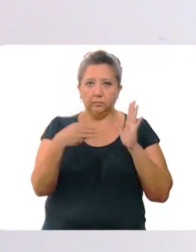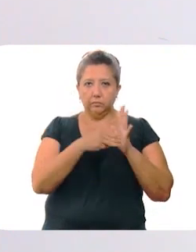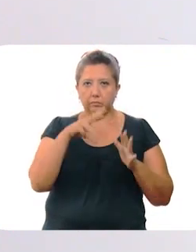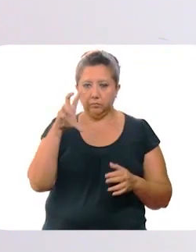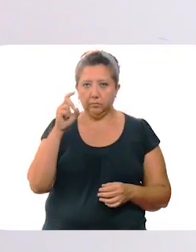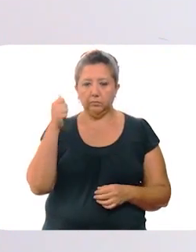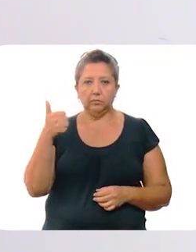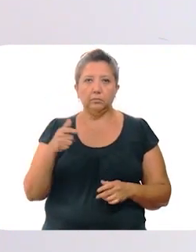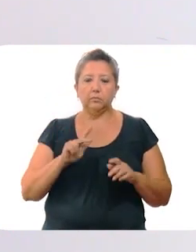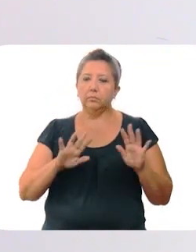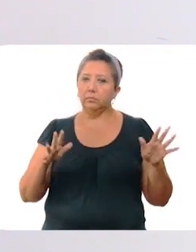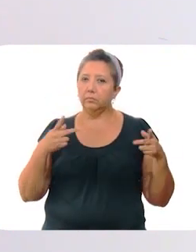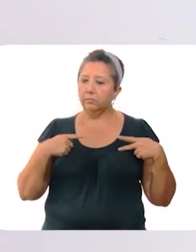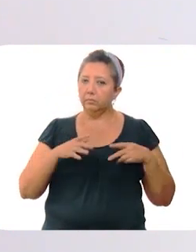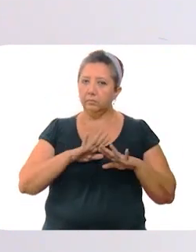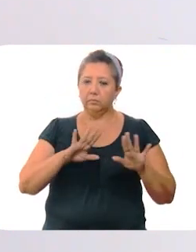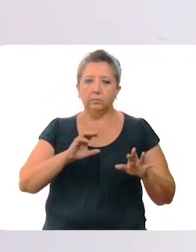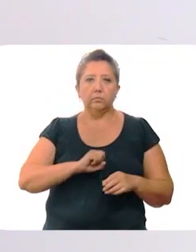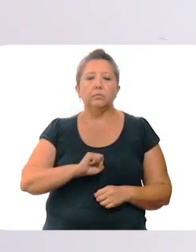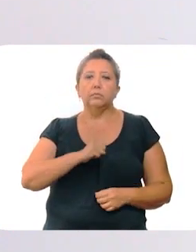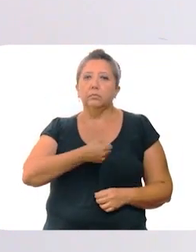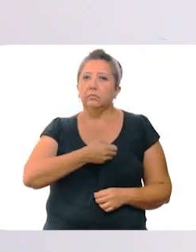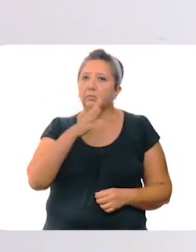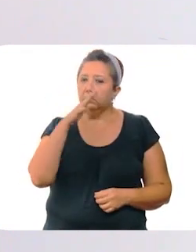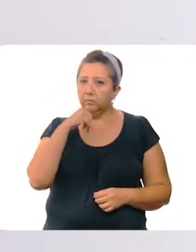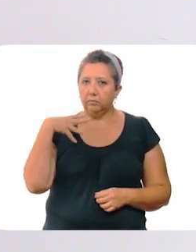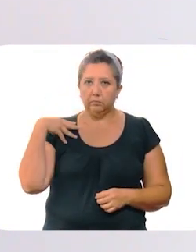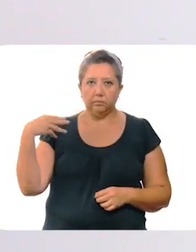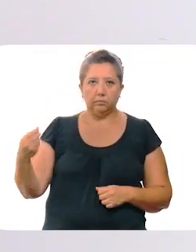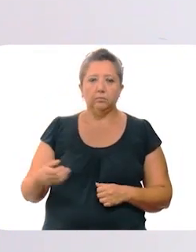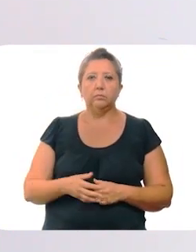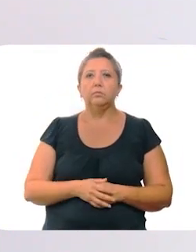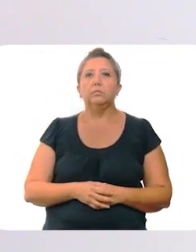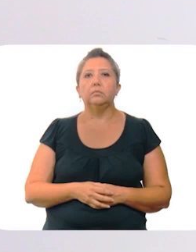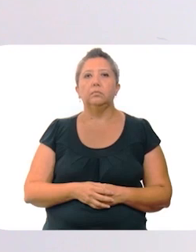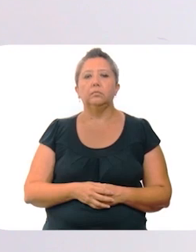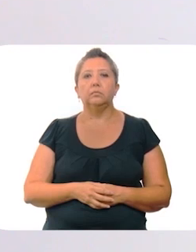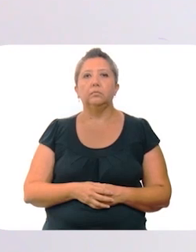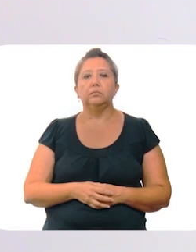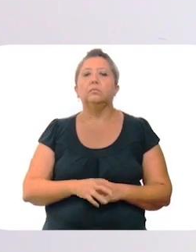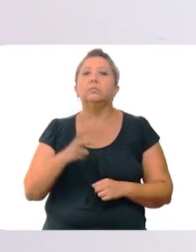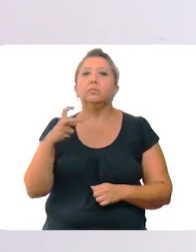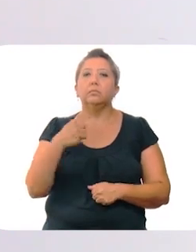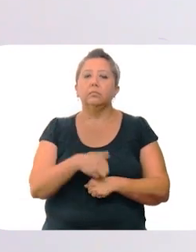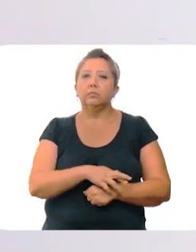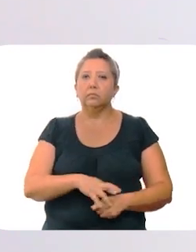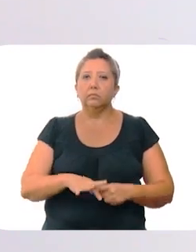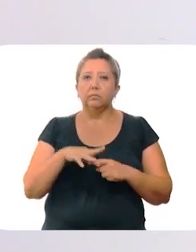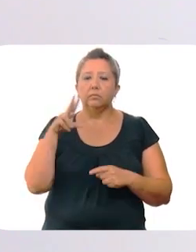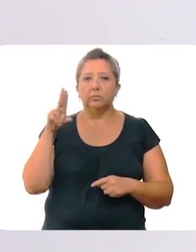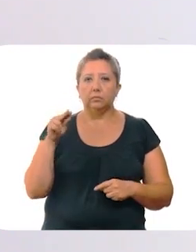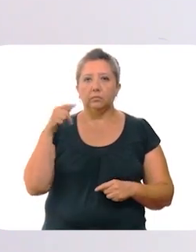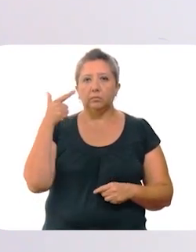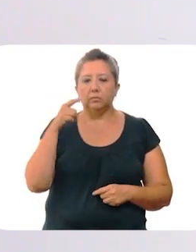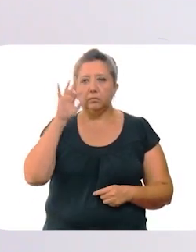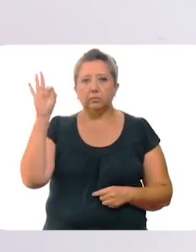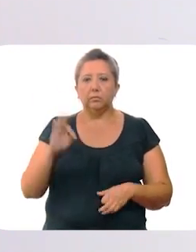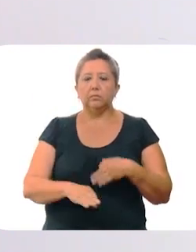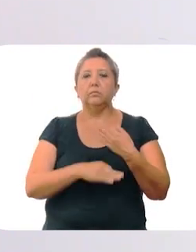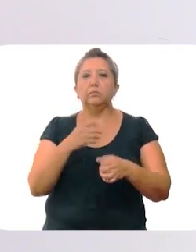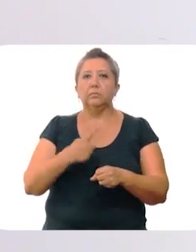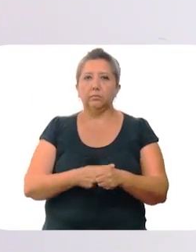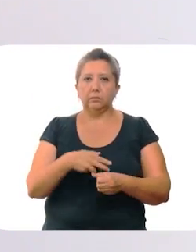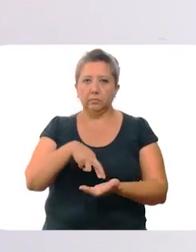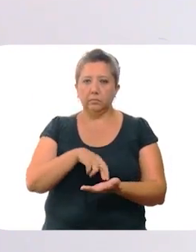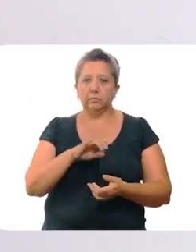,036 pacientes ya se recuperaron. No presentan síntomas ni pueden contagiar. Esta cifra representa el 87% del